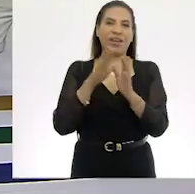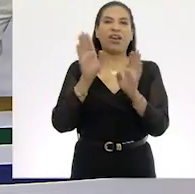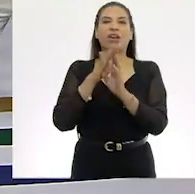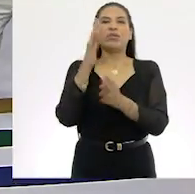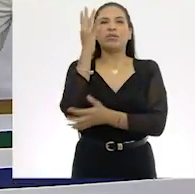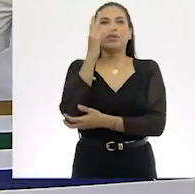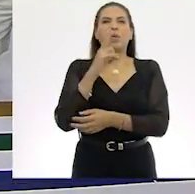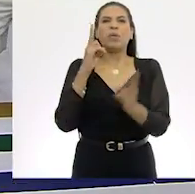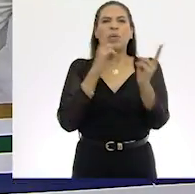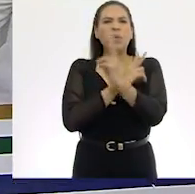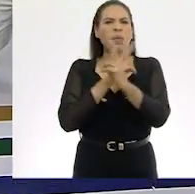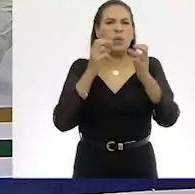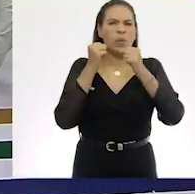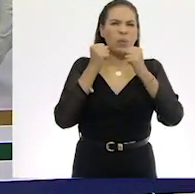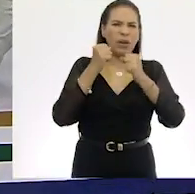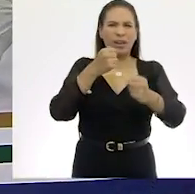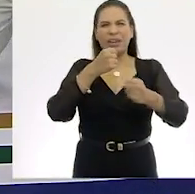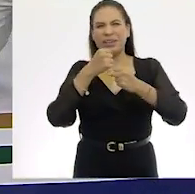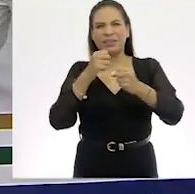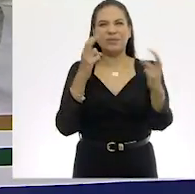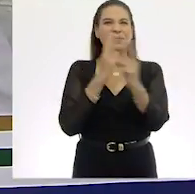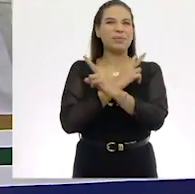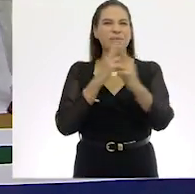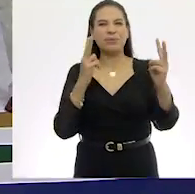sacudía violentamente, maestro.